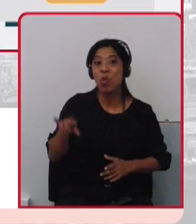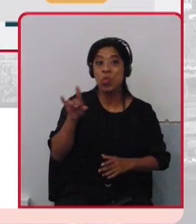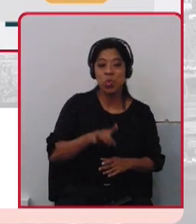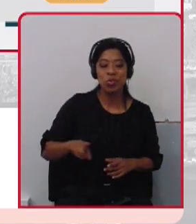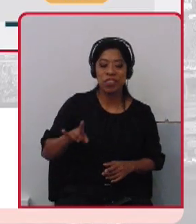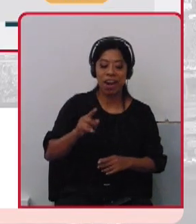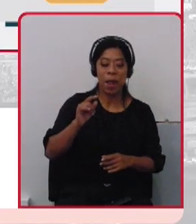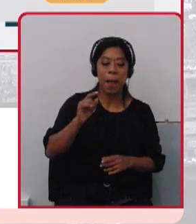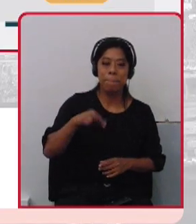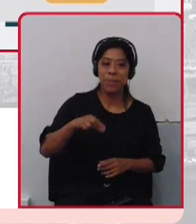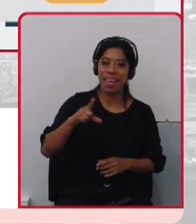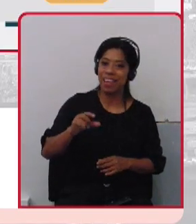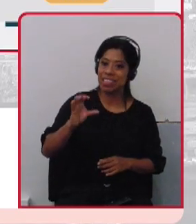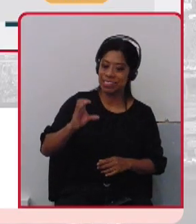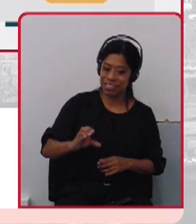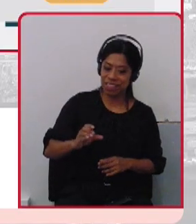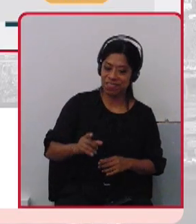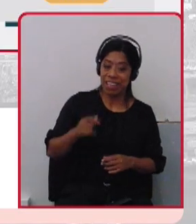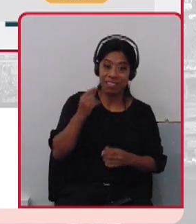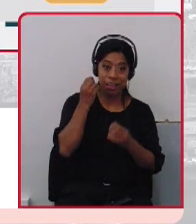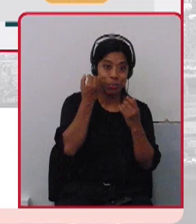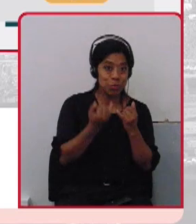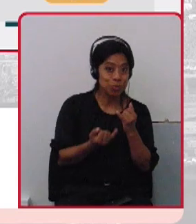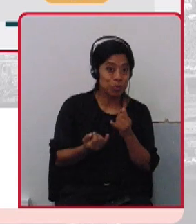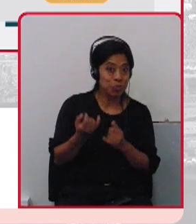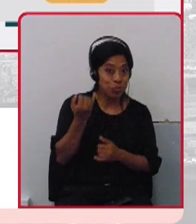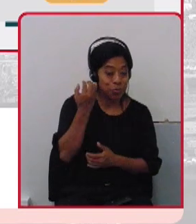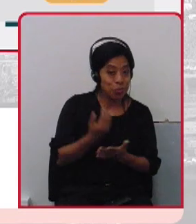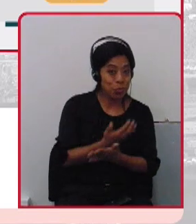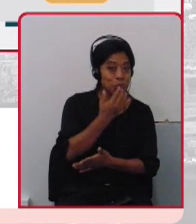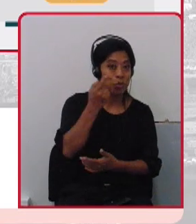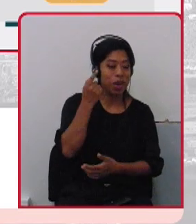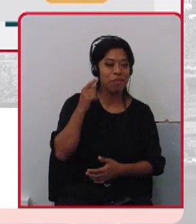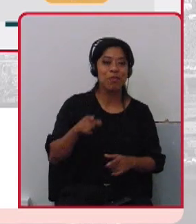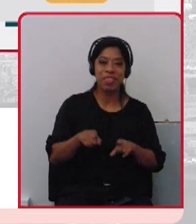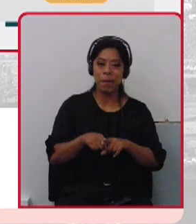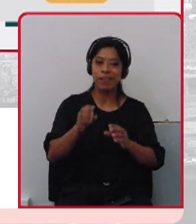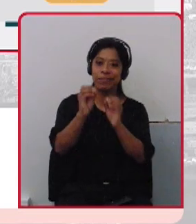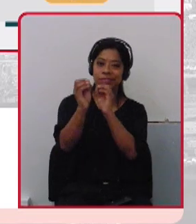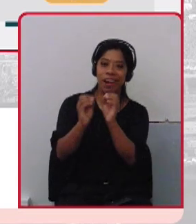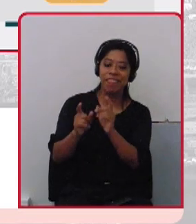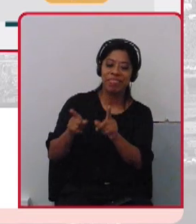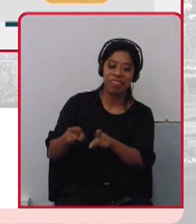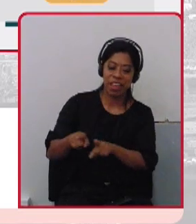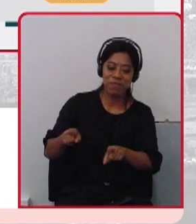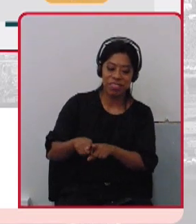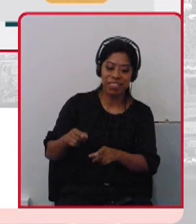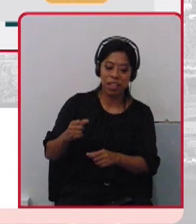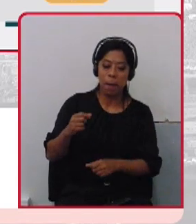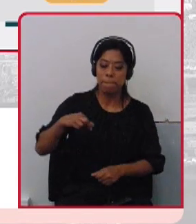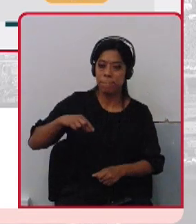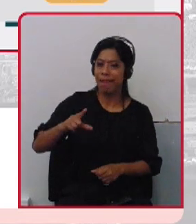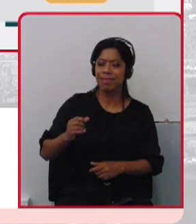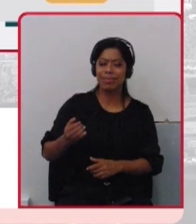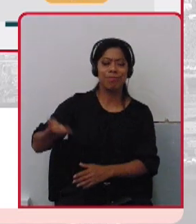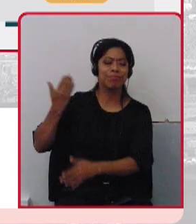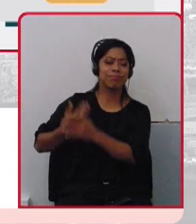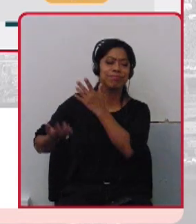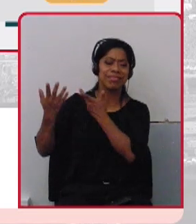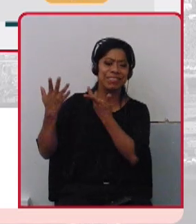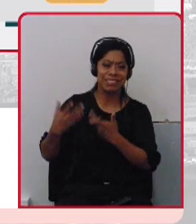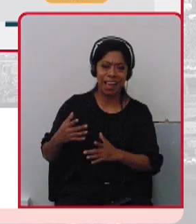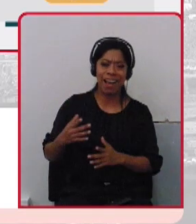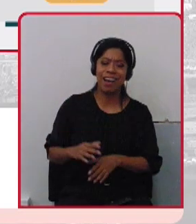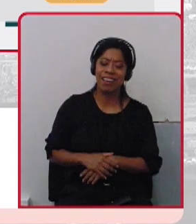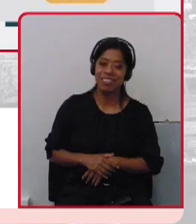el PLC, y acá está la innovación y quizás el aporte que estamos haciendo como mantenimiento, porque el PLC siempre ha existido, años que existe en la